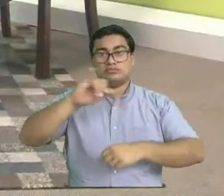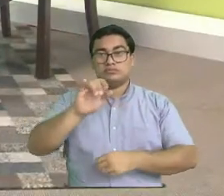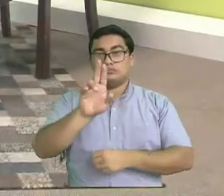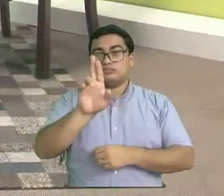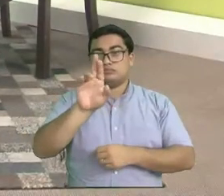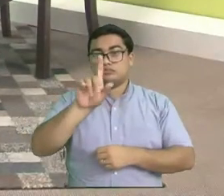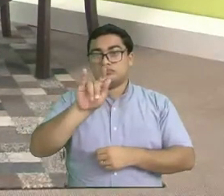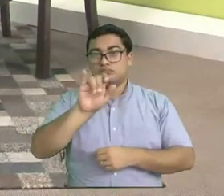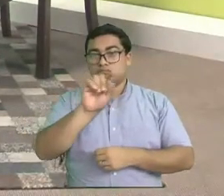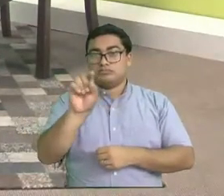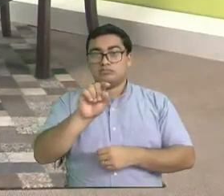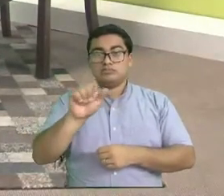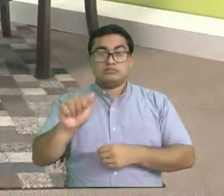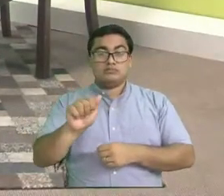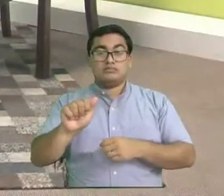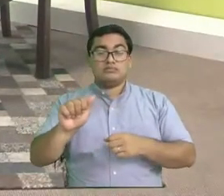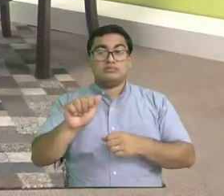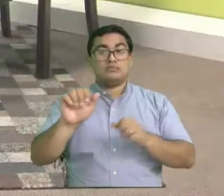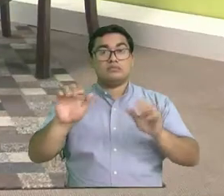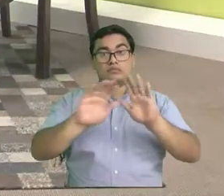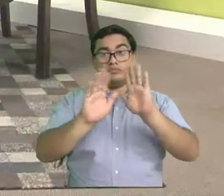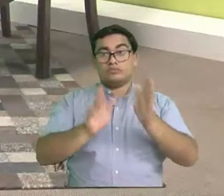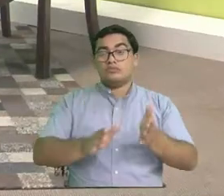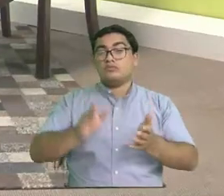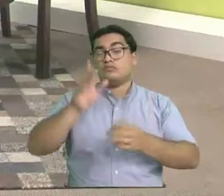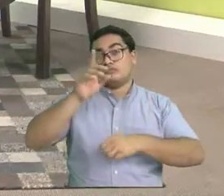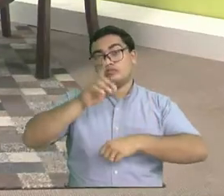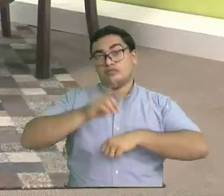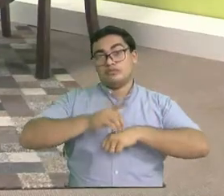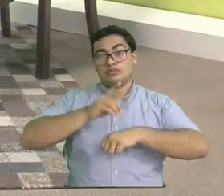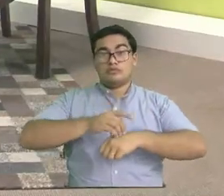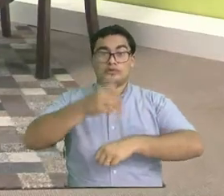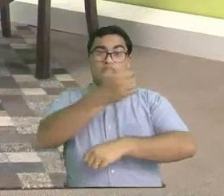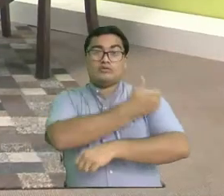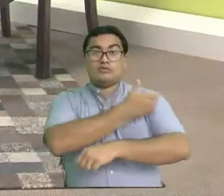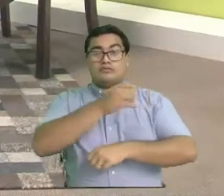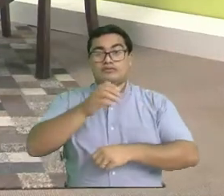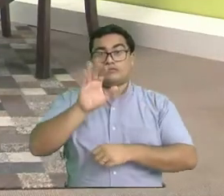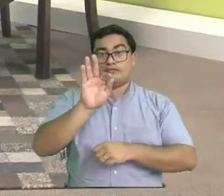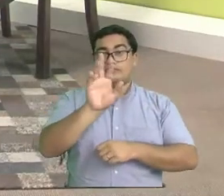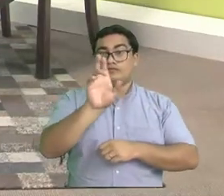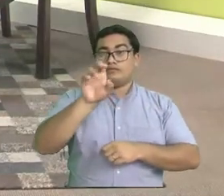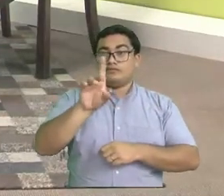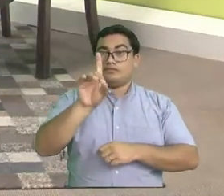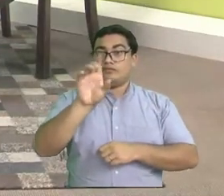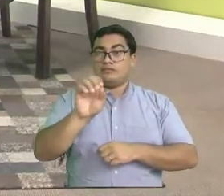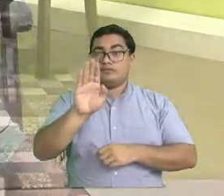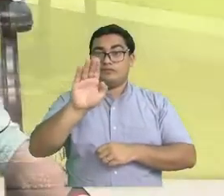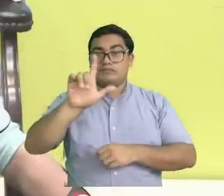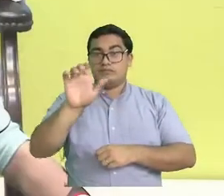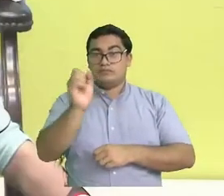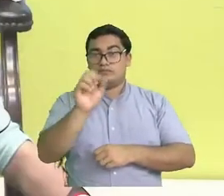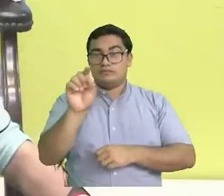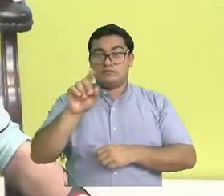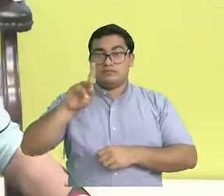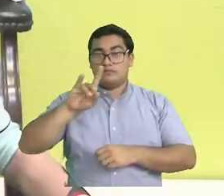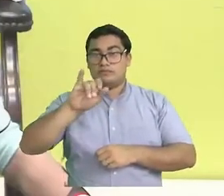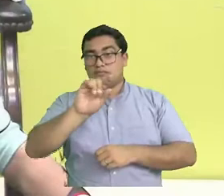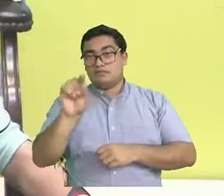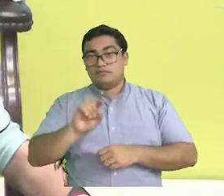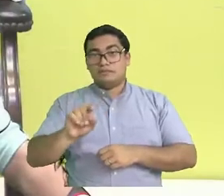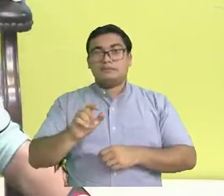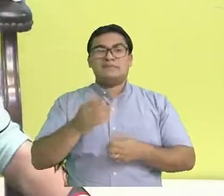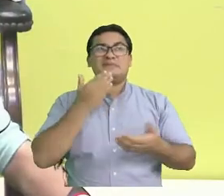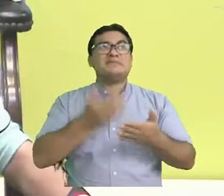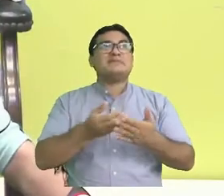del Hospital Fernando Vélez País. Bienvenida, doctora, mucho gusto, un placer tenerla. Mucho gusto, gracias por invitarnos. Pues, como